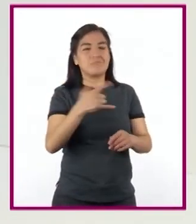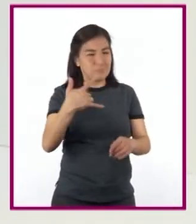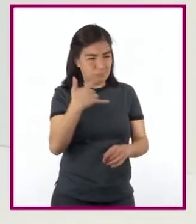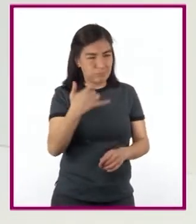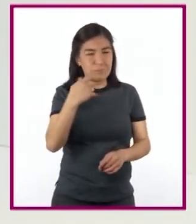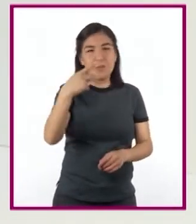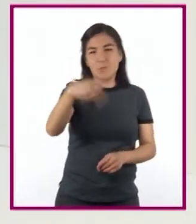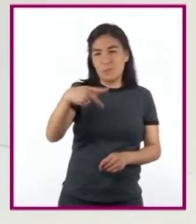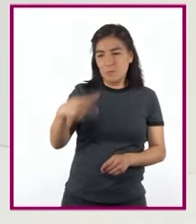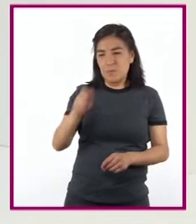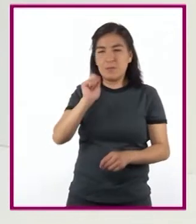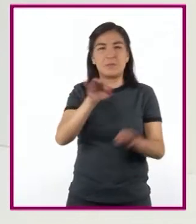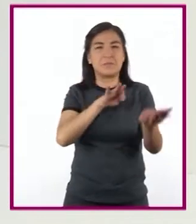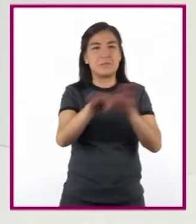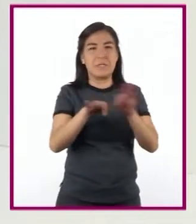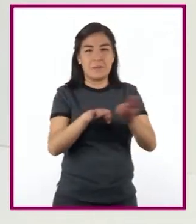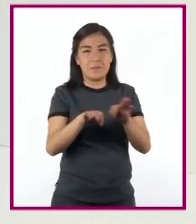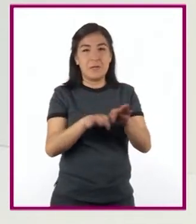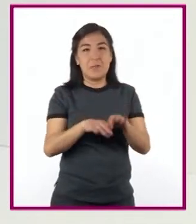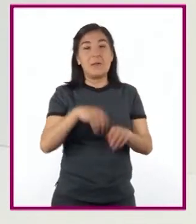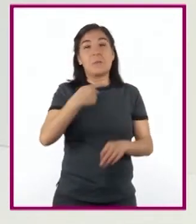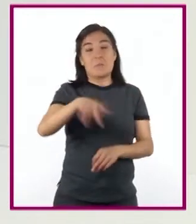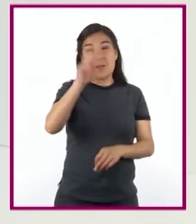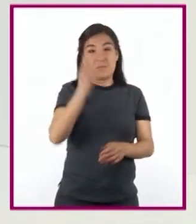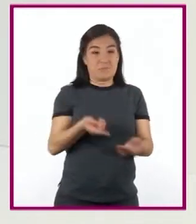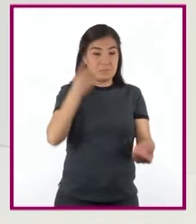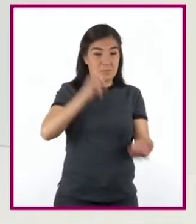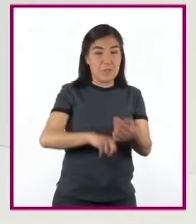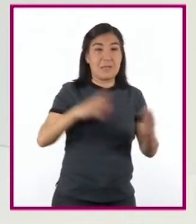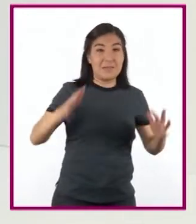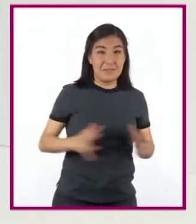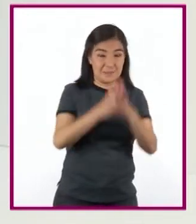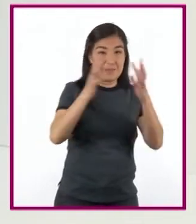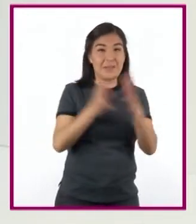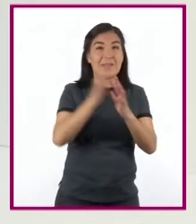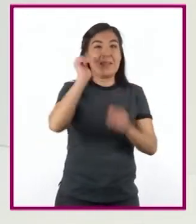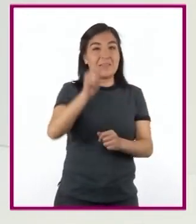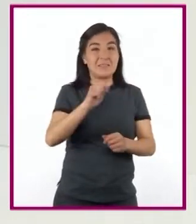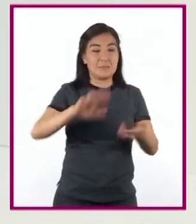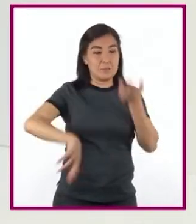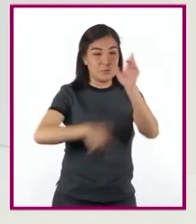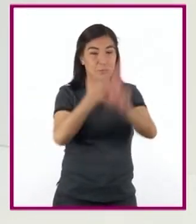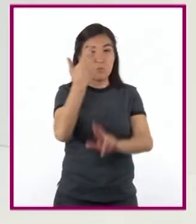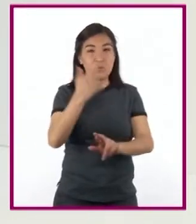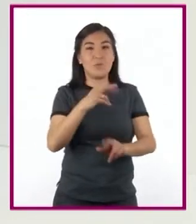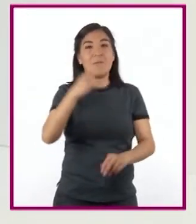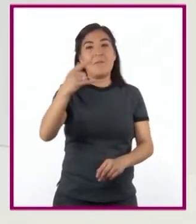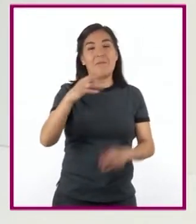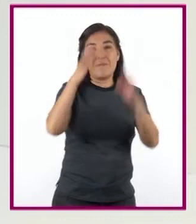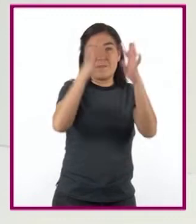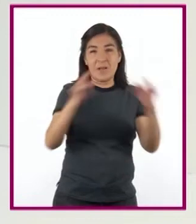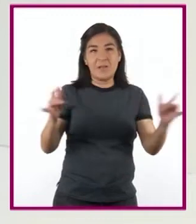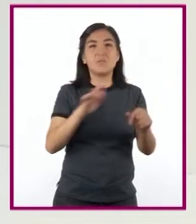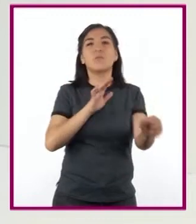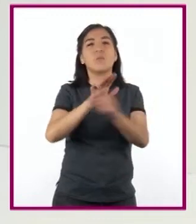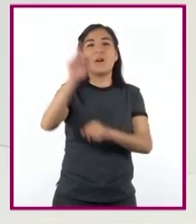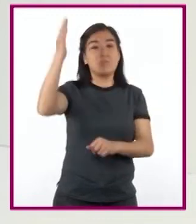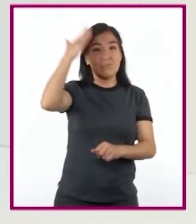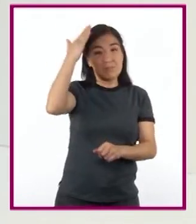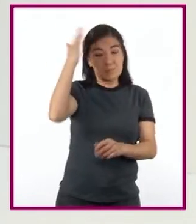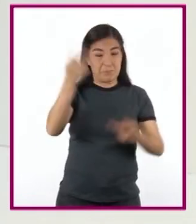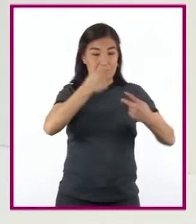esfuerzo por hacerlo. Y en lo que se refiere a la Revolución Francesa, en particular, la mayoría de los